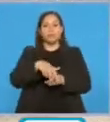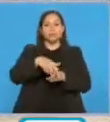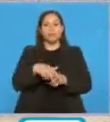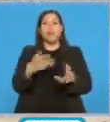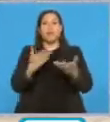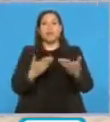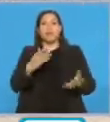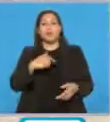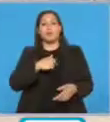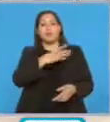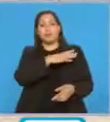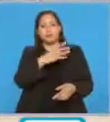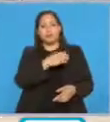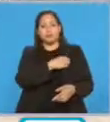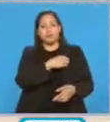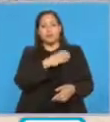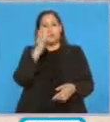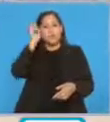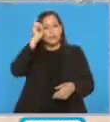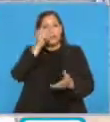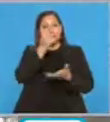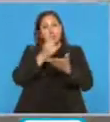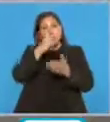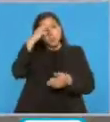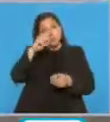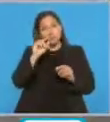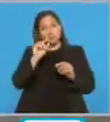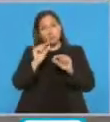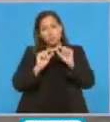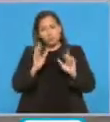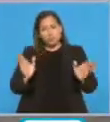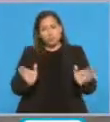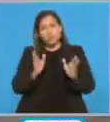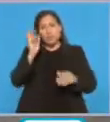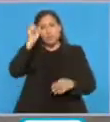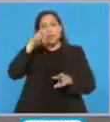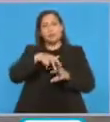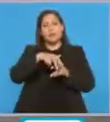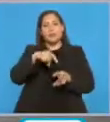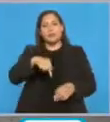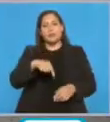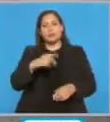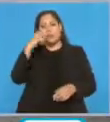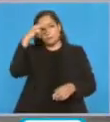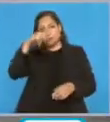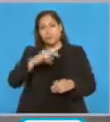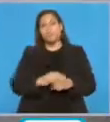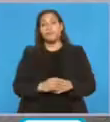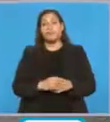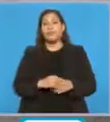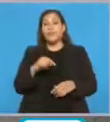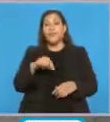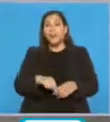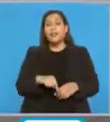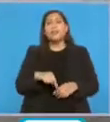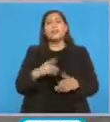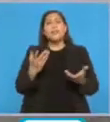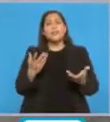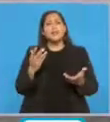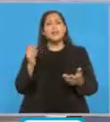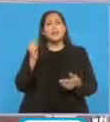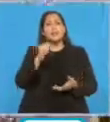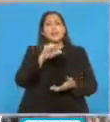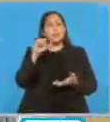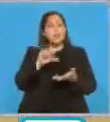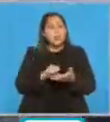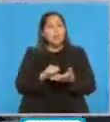soy el comandante de caballería en la Ciudad de México y estamos impulsando la equitación en México. Y bueno, y aquí ¿a dónde llegan? ¿Aquí al